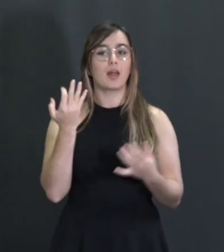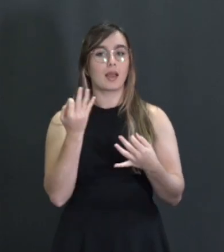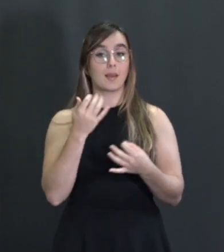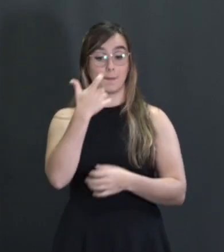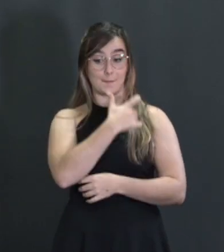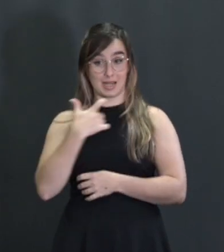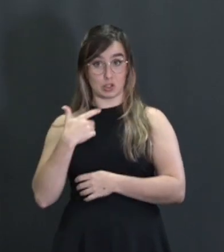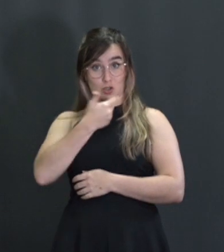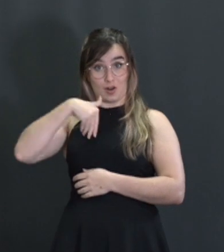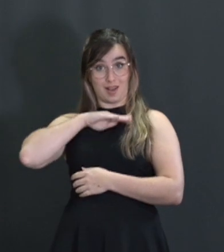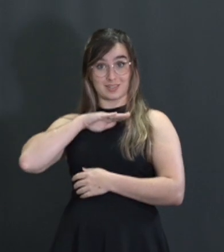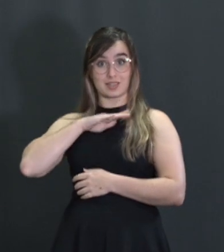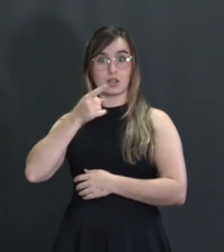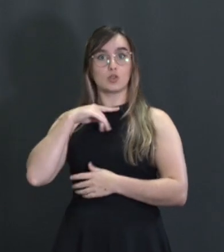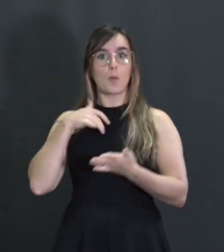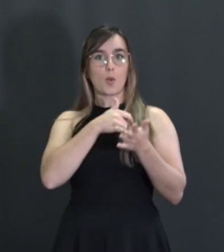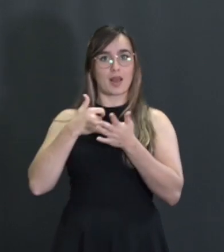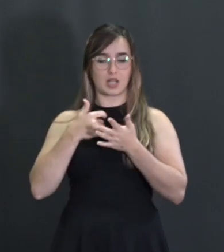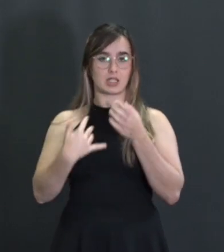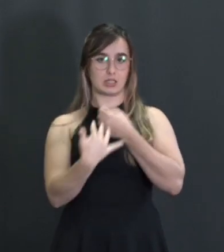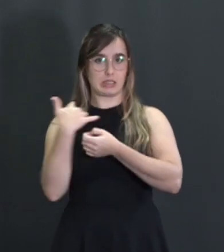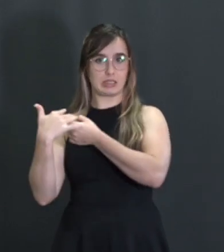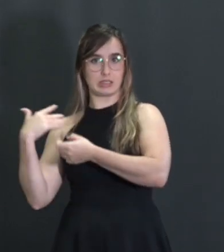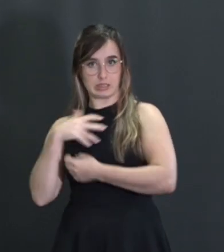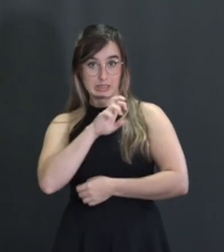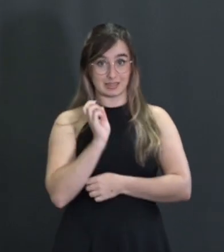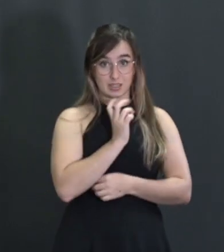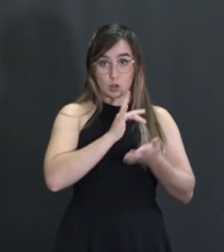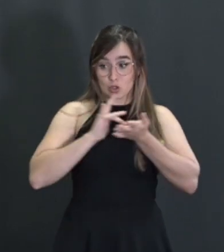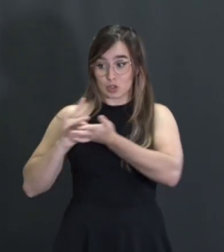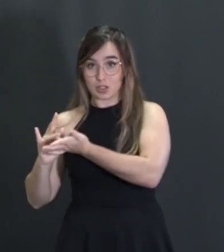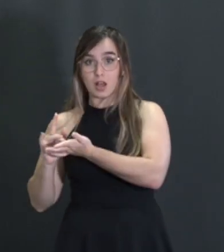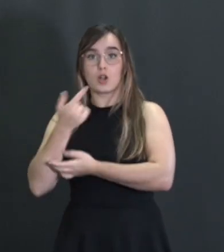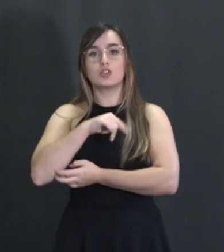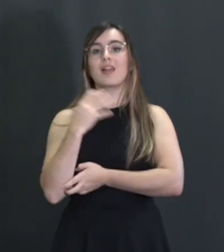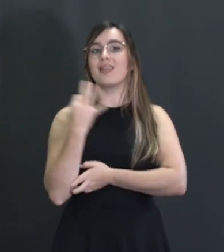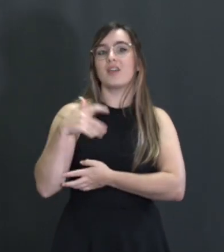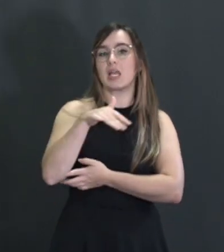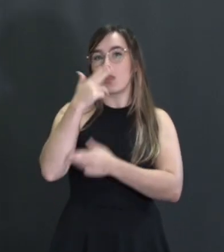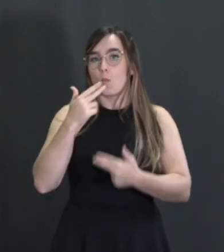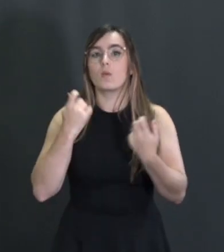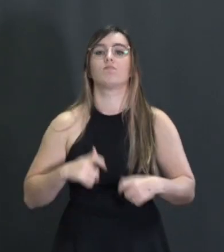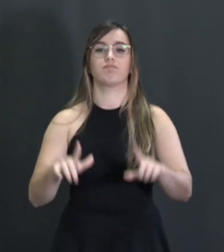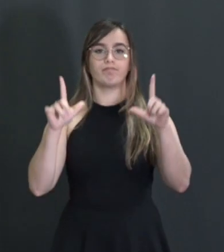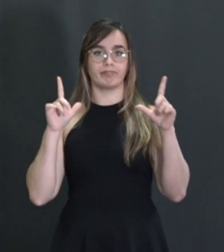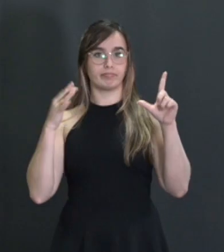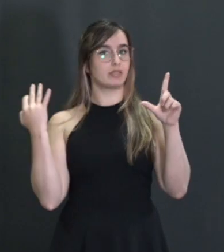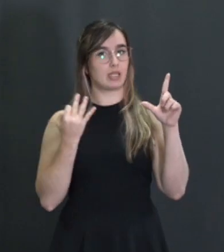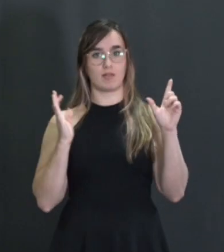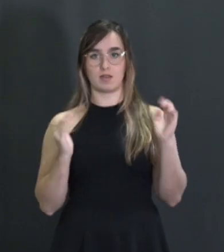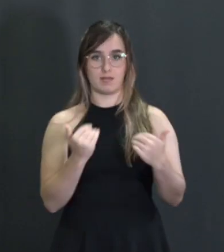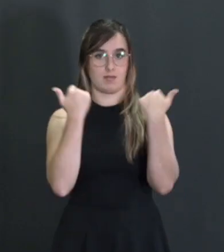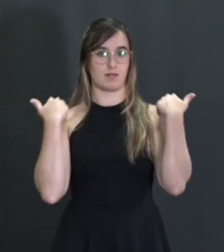estamos atravesadas por vulnerabilidades tomemos el espacio público. Tomemos el espacio público no